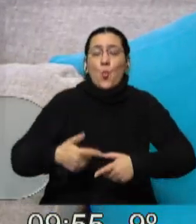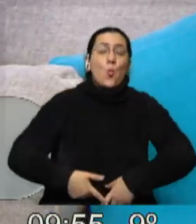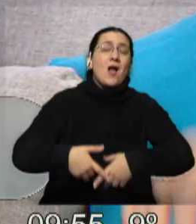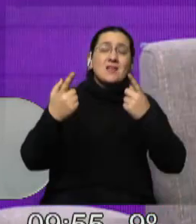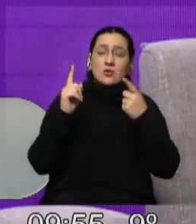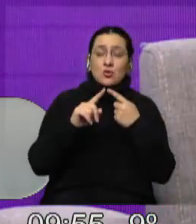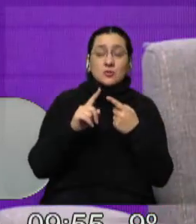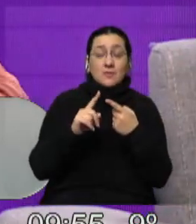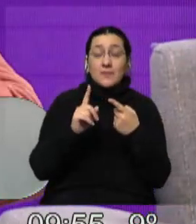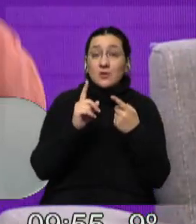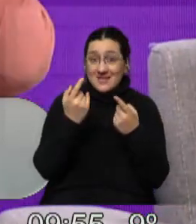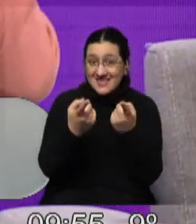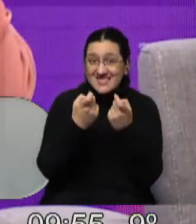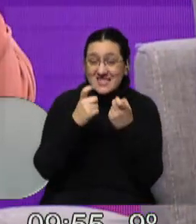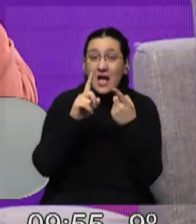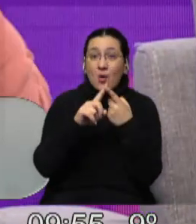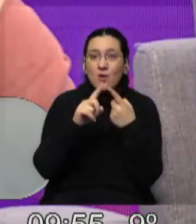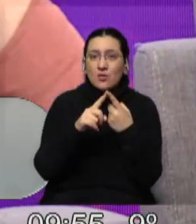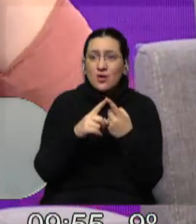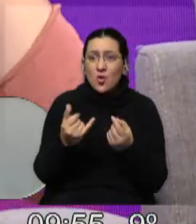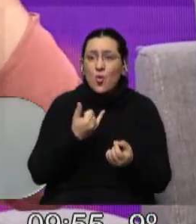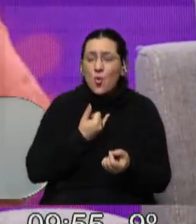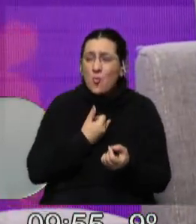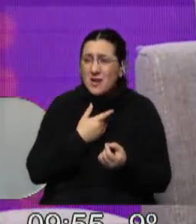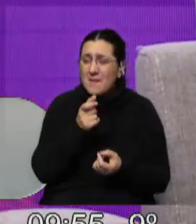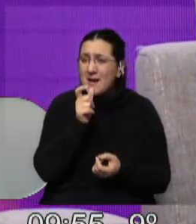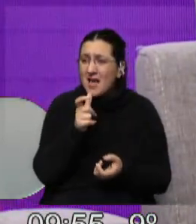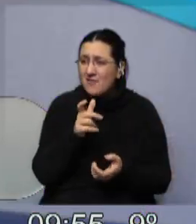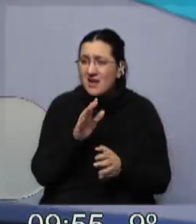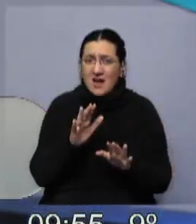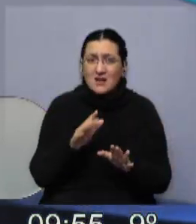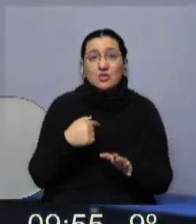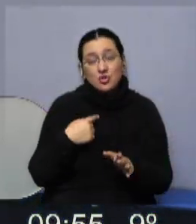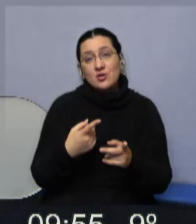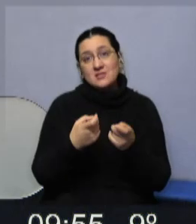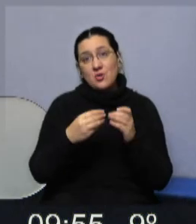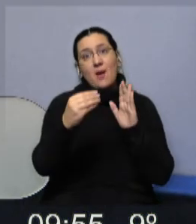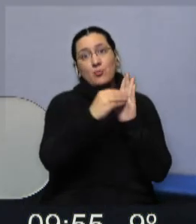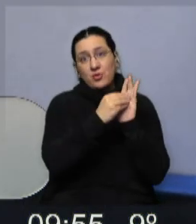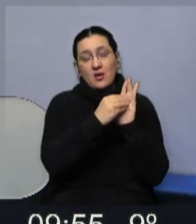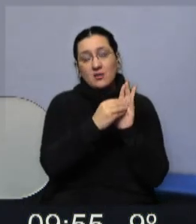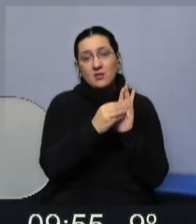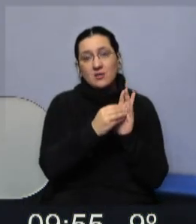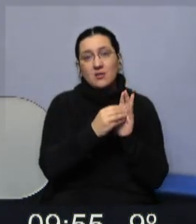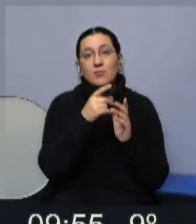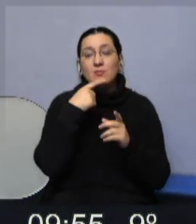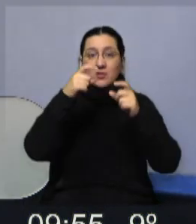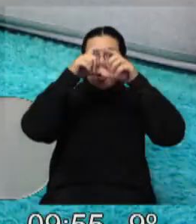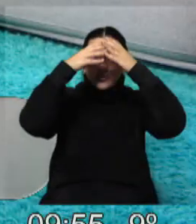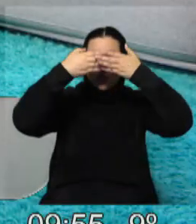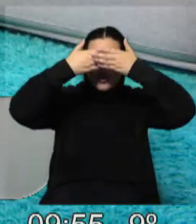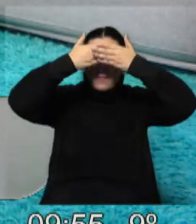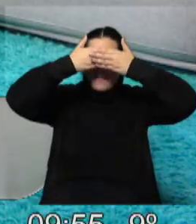consensuado entre los ¿Cómo dos. Imagínate, ¿cómo era la palabra? ¿Cómo era la palabra? No, yo la anotaría. Eso es un peligro. Yo me la anotaría en la mano. Si tenés los ojos tapados.